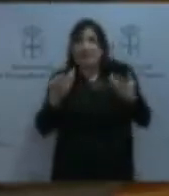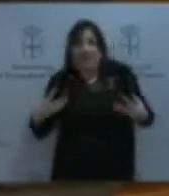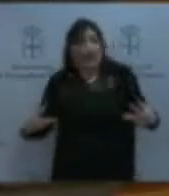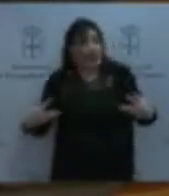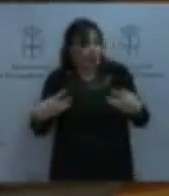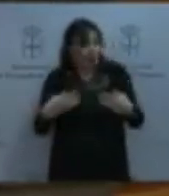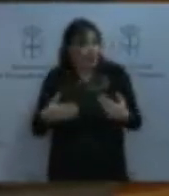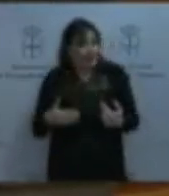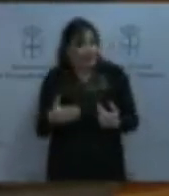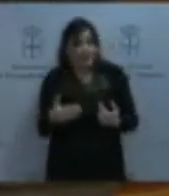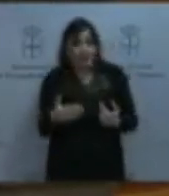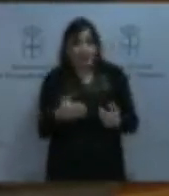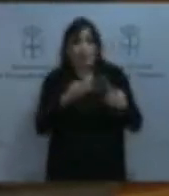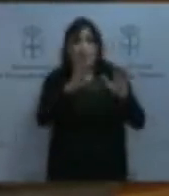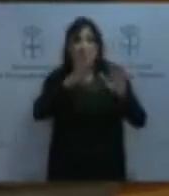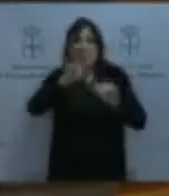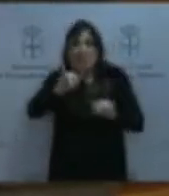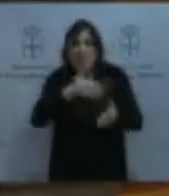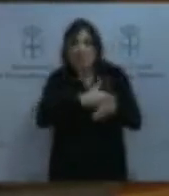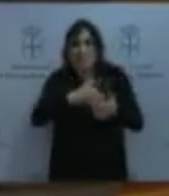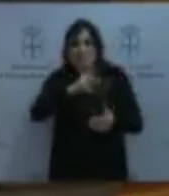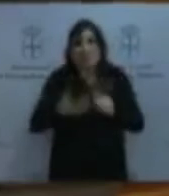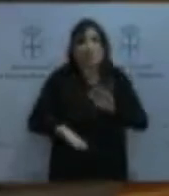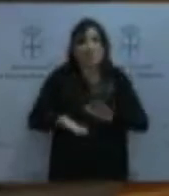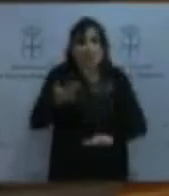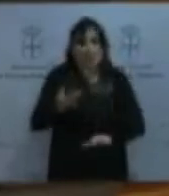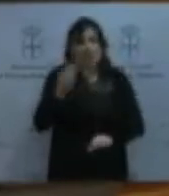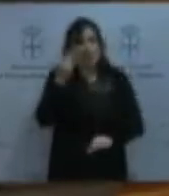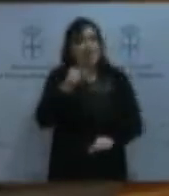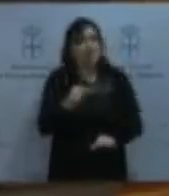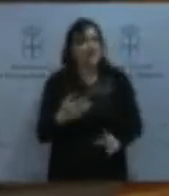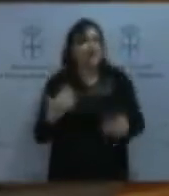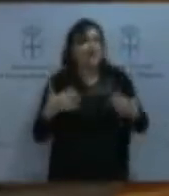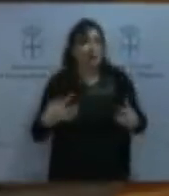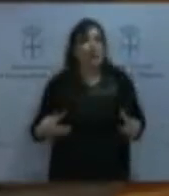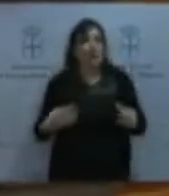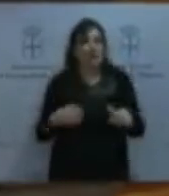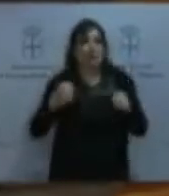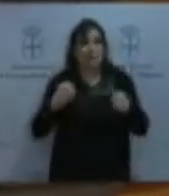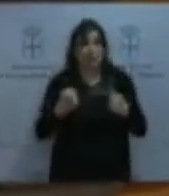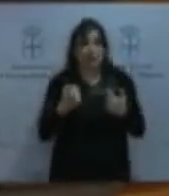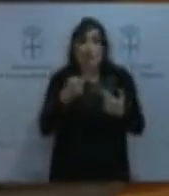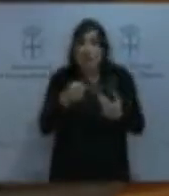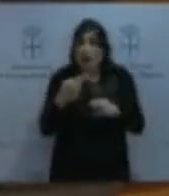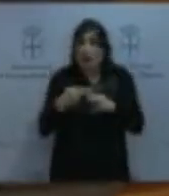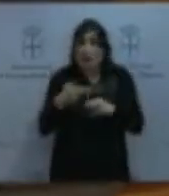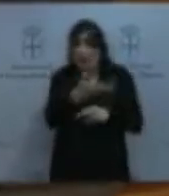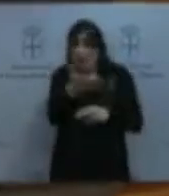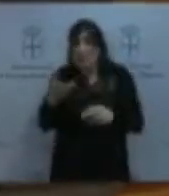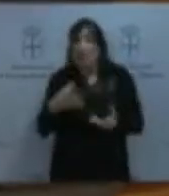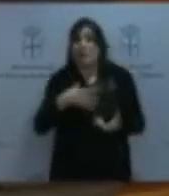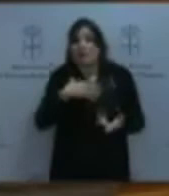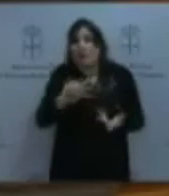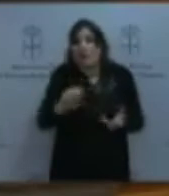de euros. Creo que ese es uno de los corsés a los cuales se va a enfrentar pues las políticas que se podrían desplegar de otra manera en un contexto